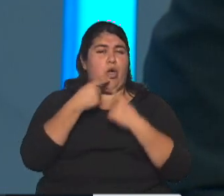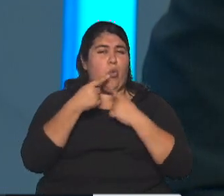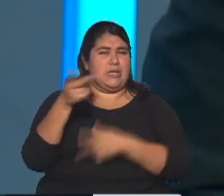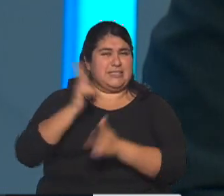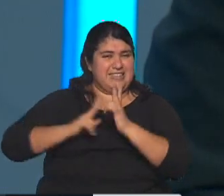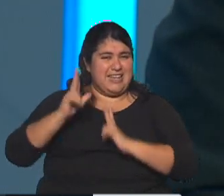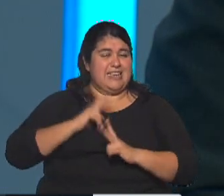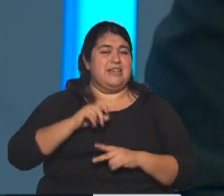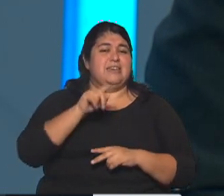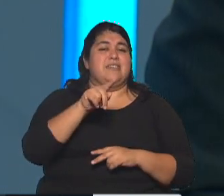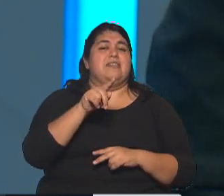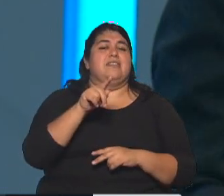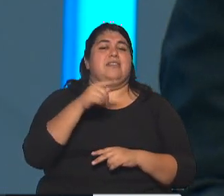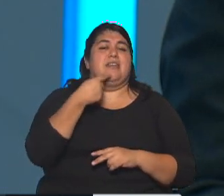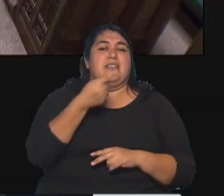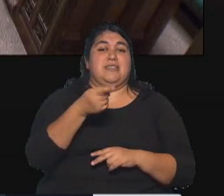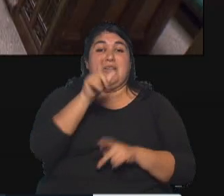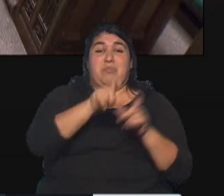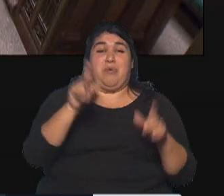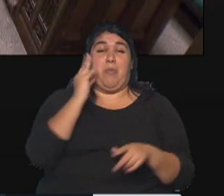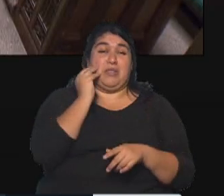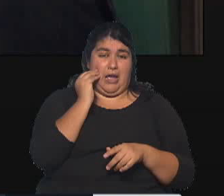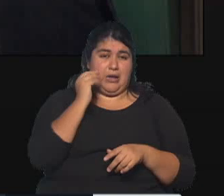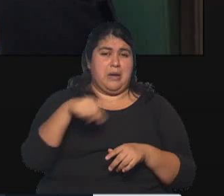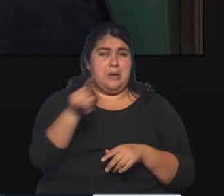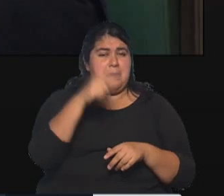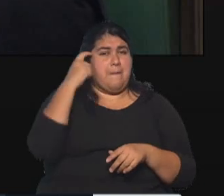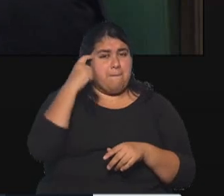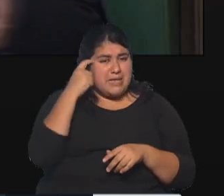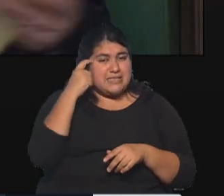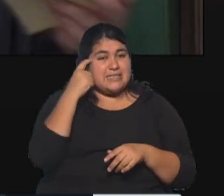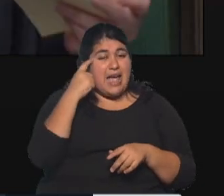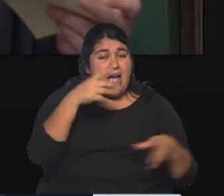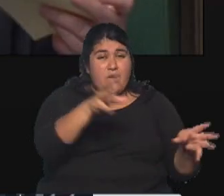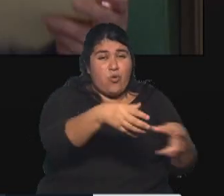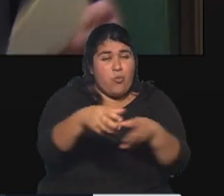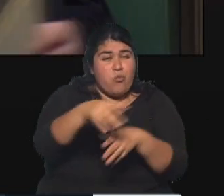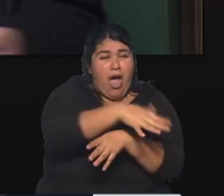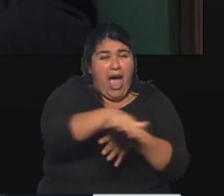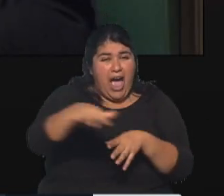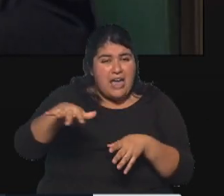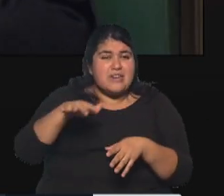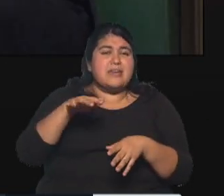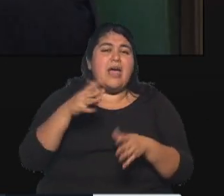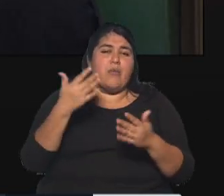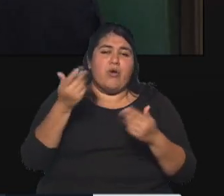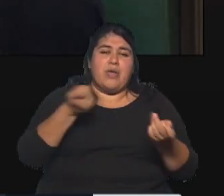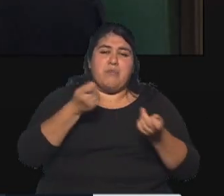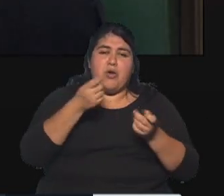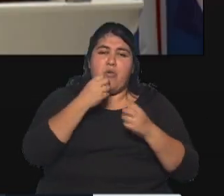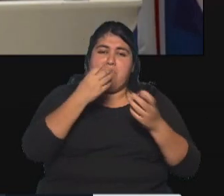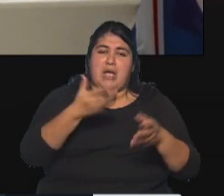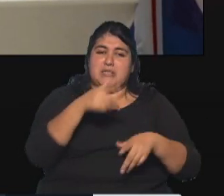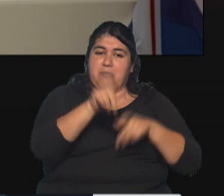cuales dan que los británicos y británicas consideran que ciertas áreas esenciales pueden ser mejor manejadas por